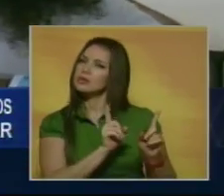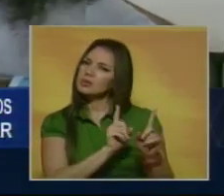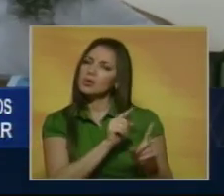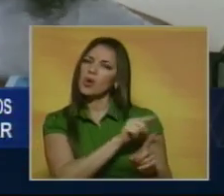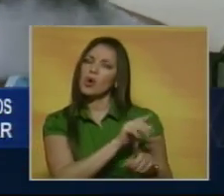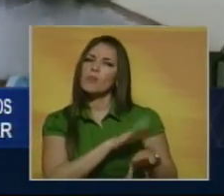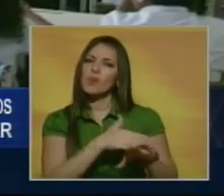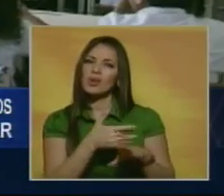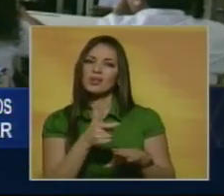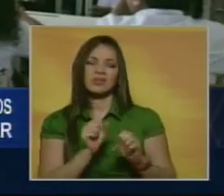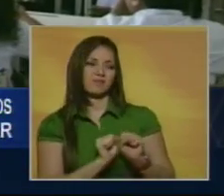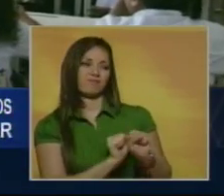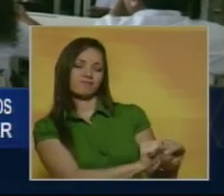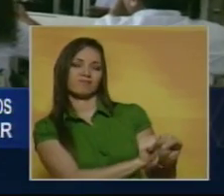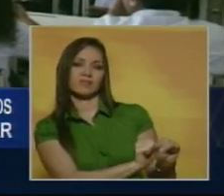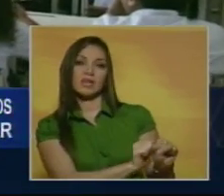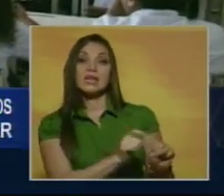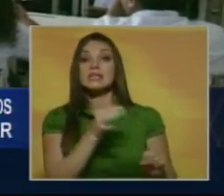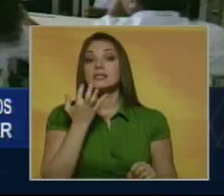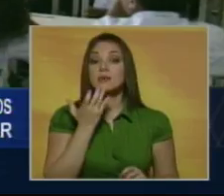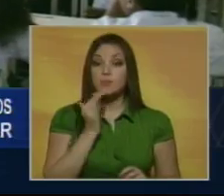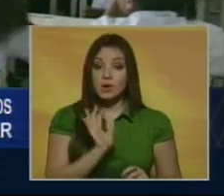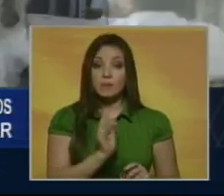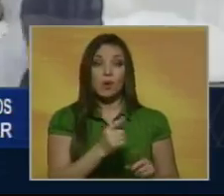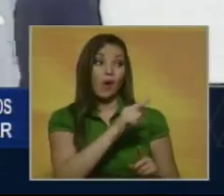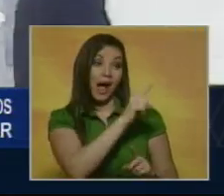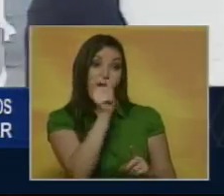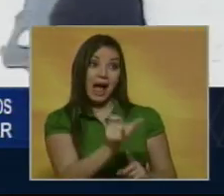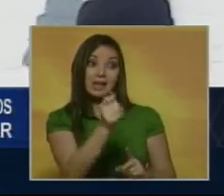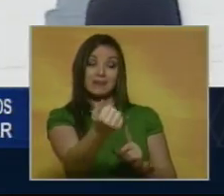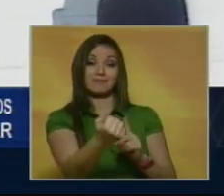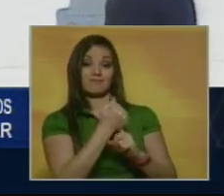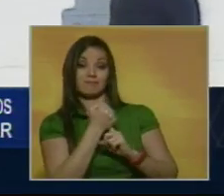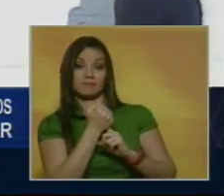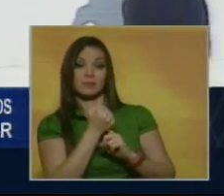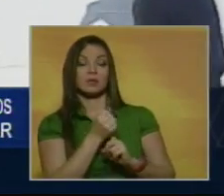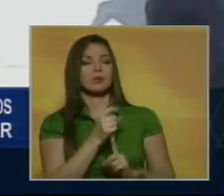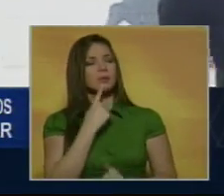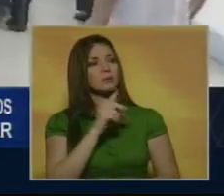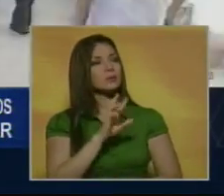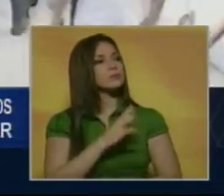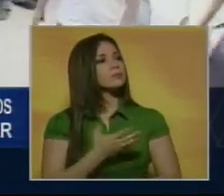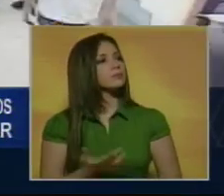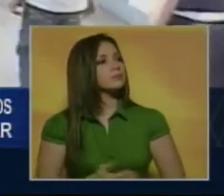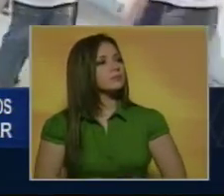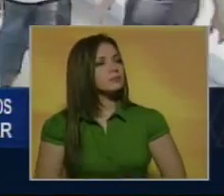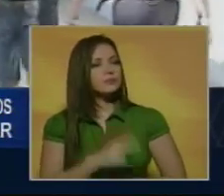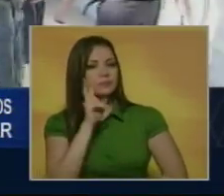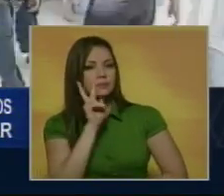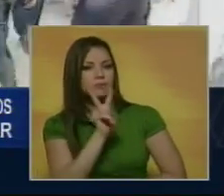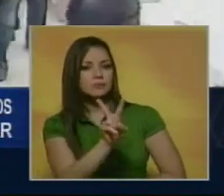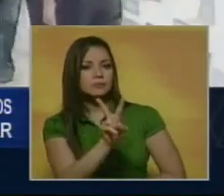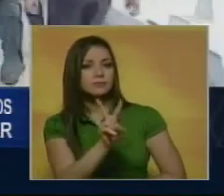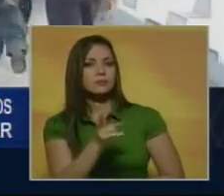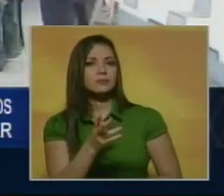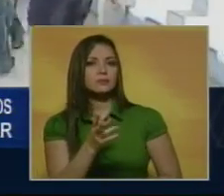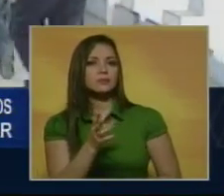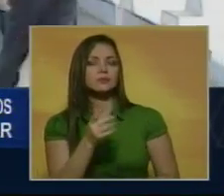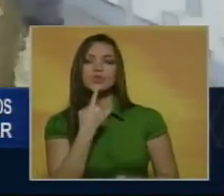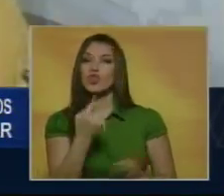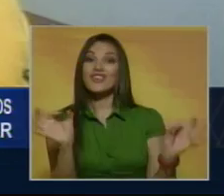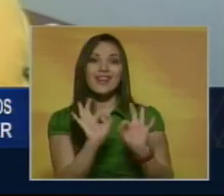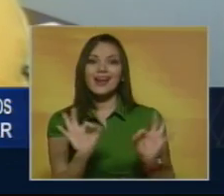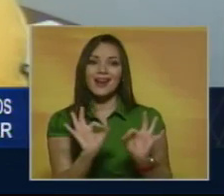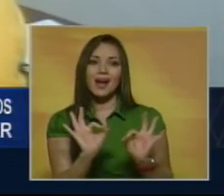generar rechazo. Si alguien te insulta, demuestra serenidad, mira a los ojos fijamente y con respeto, que quede claro que ninguna palabra